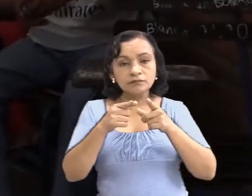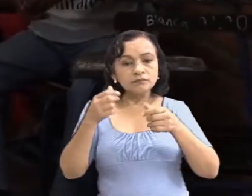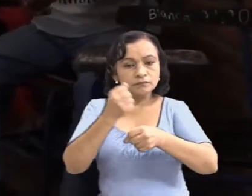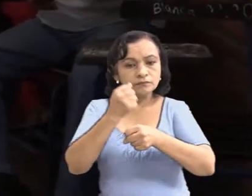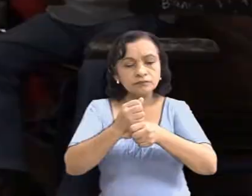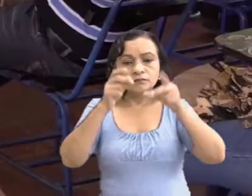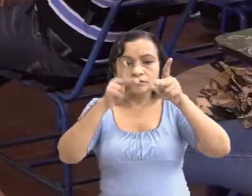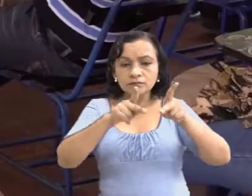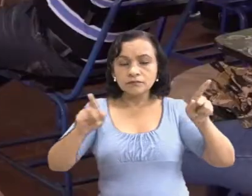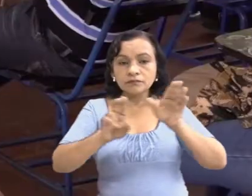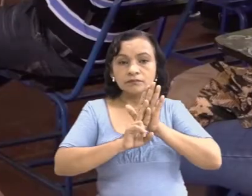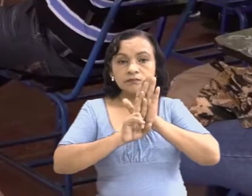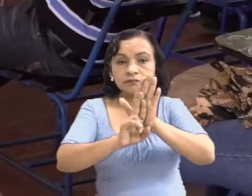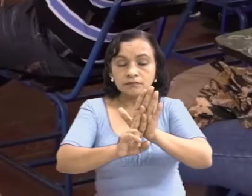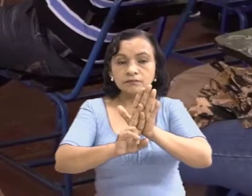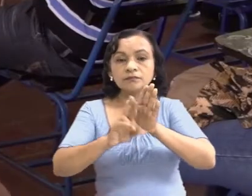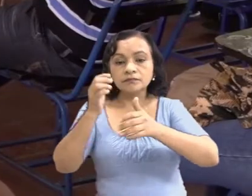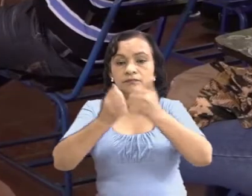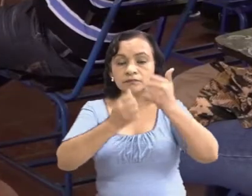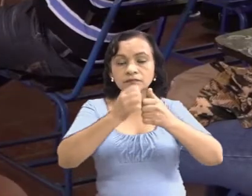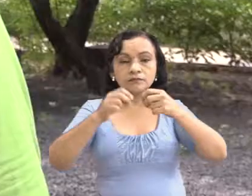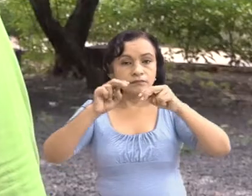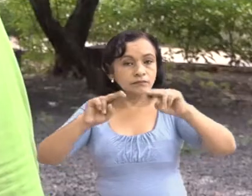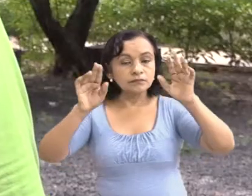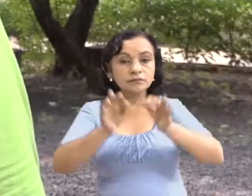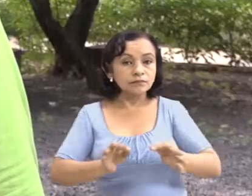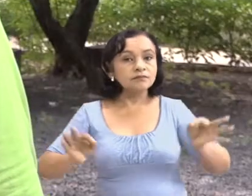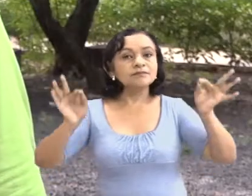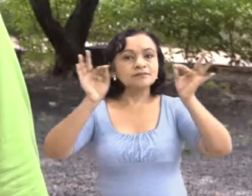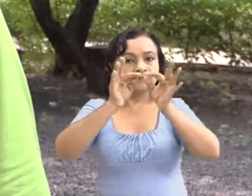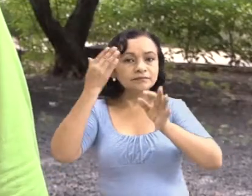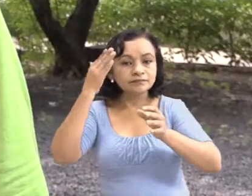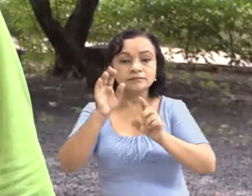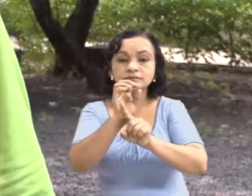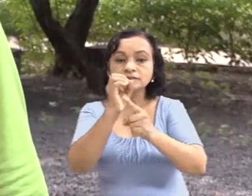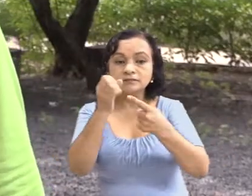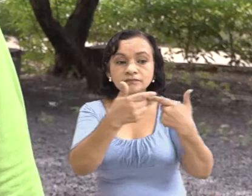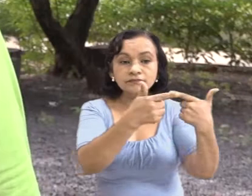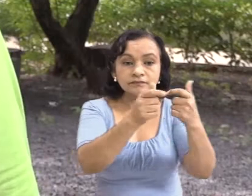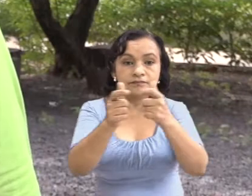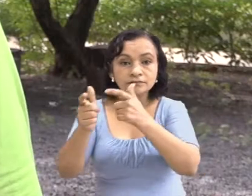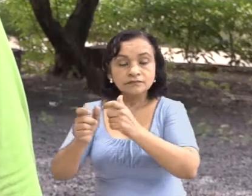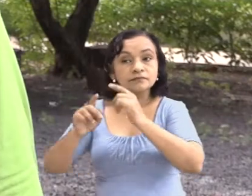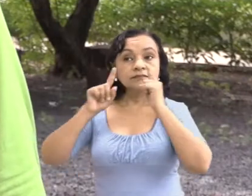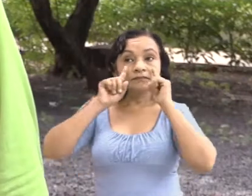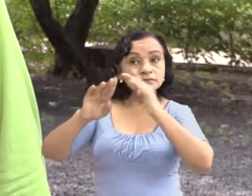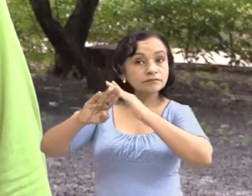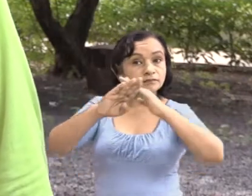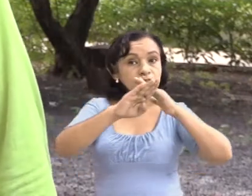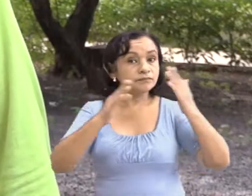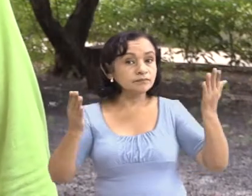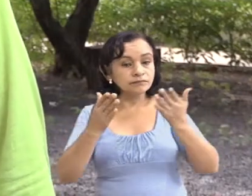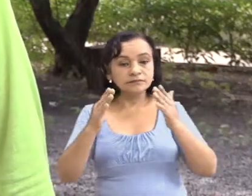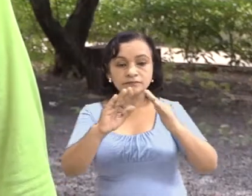en la actualización de planes de respuesta con enfoque multiamenazas. Sabemos lo importante que es organizarnos para enfrentar esas